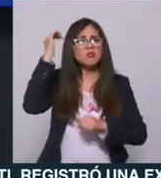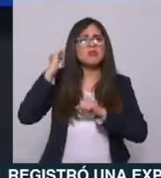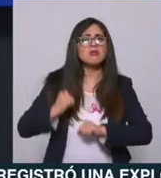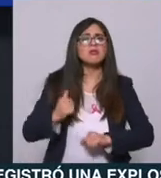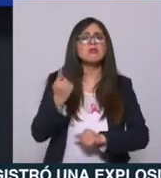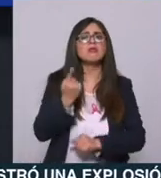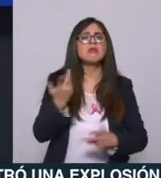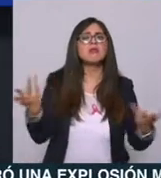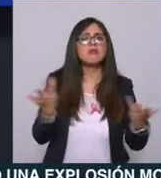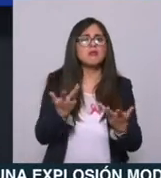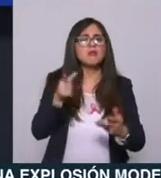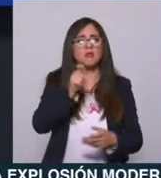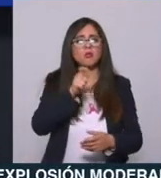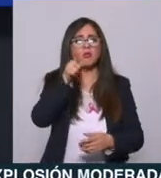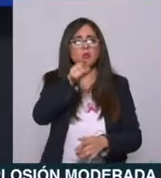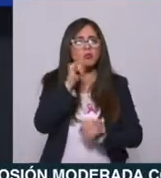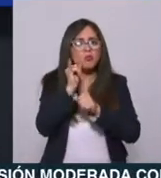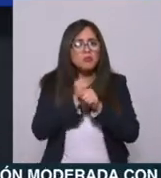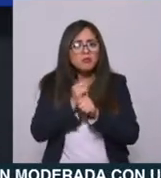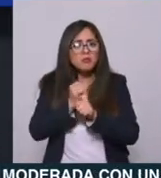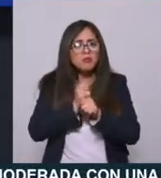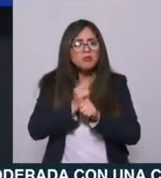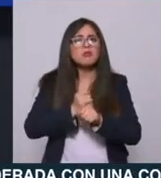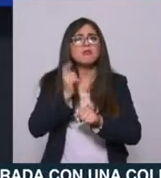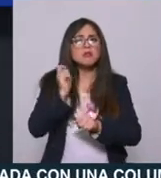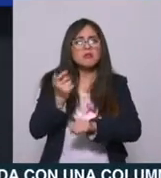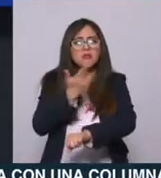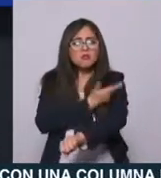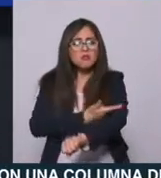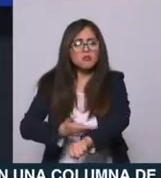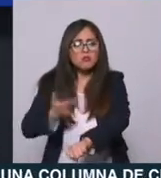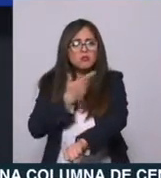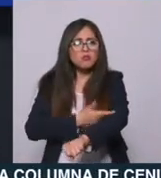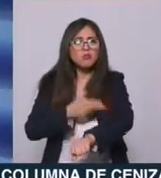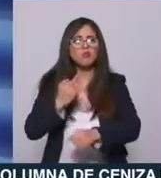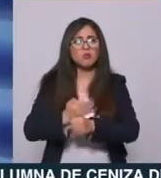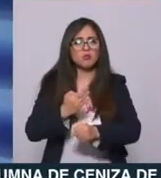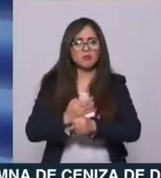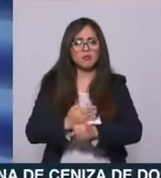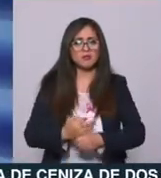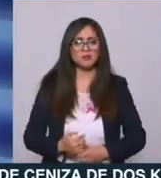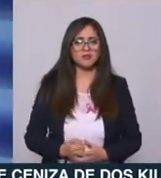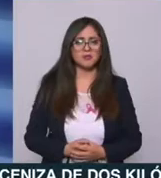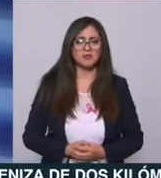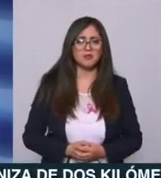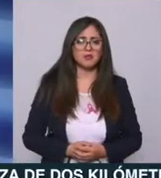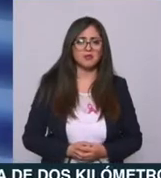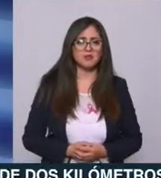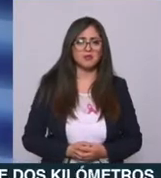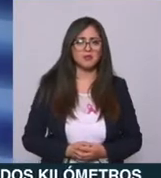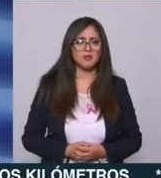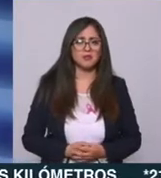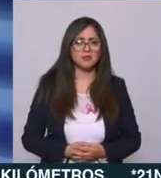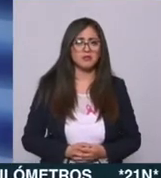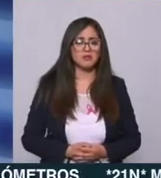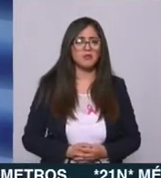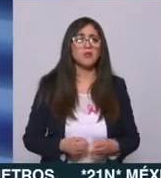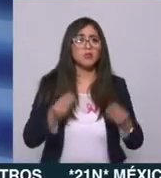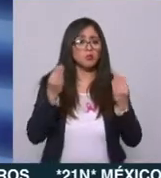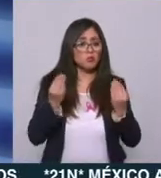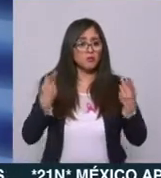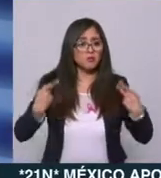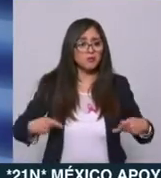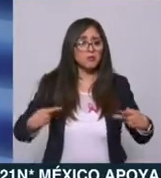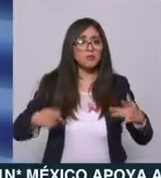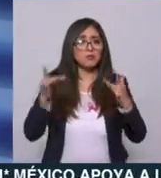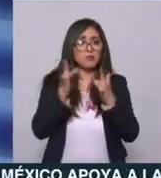situación, ante las investigaciones? ¿Cómo va el proceso? ¿Cómo va este caso? Bueno, primeramente, mucha gente en redes sociales decía, es